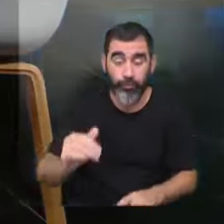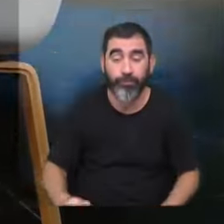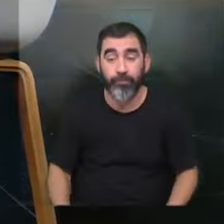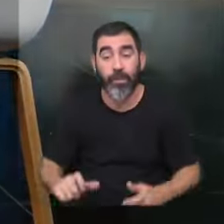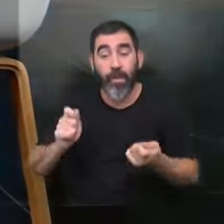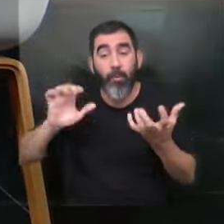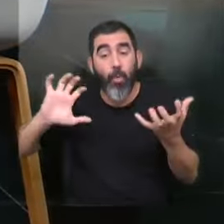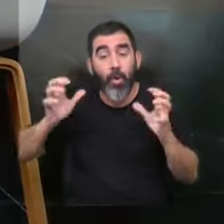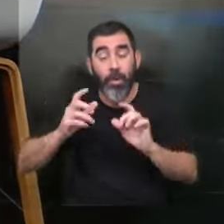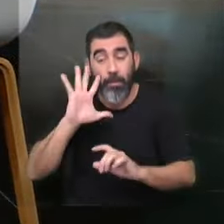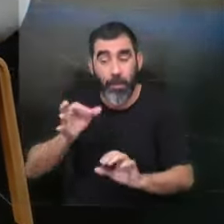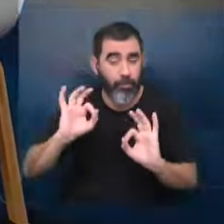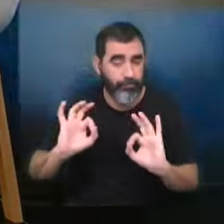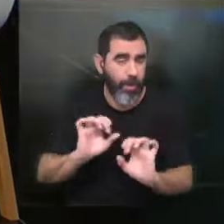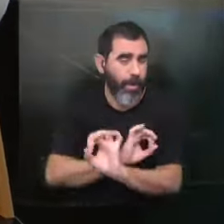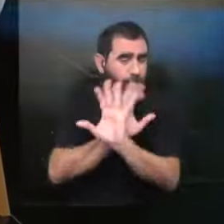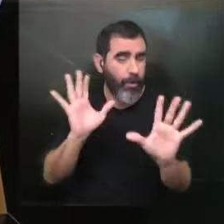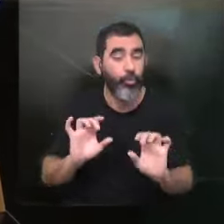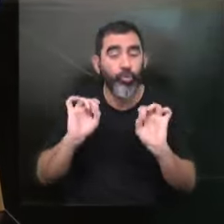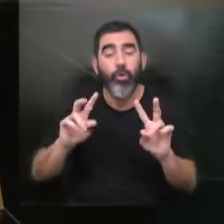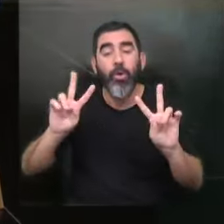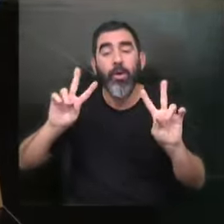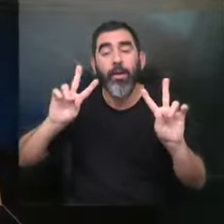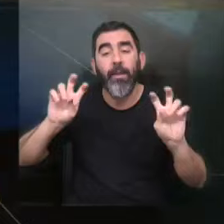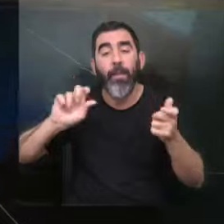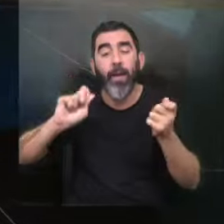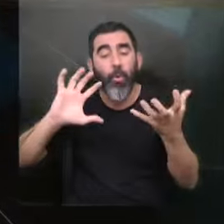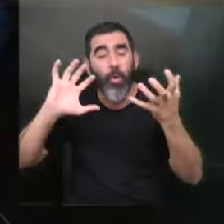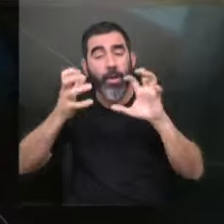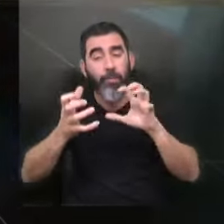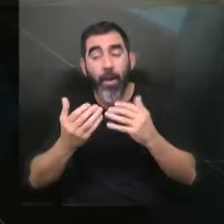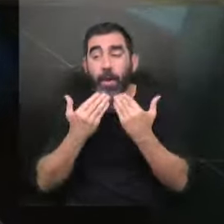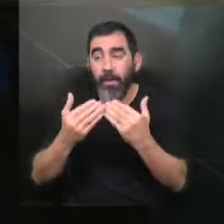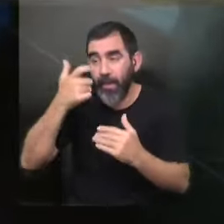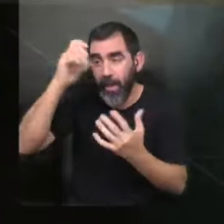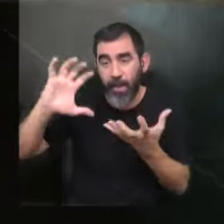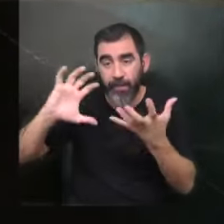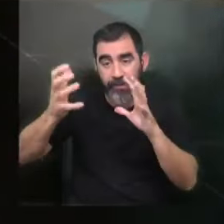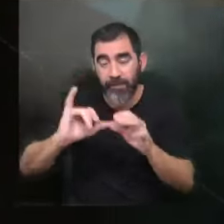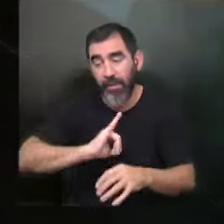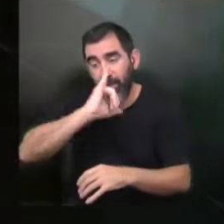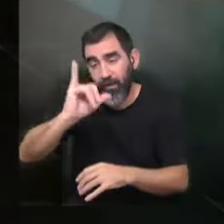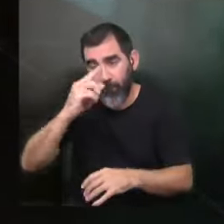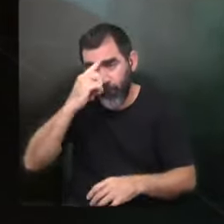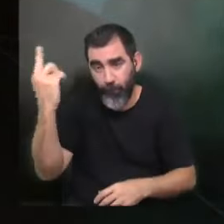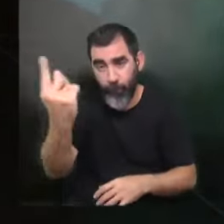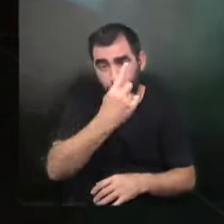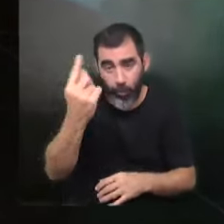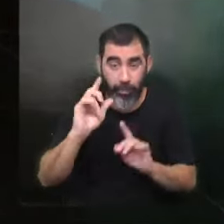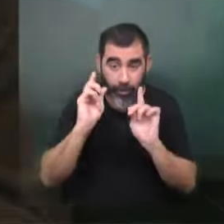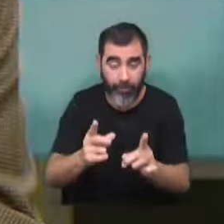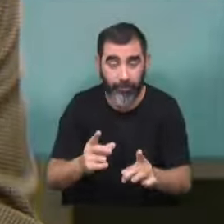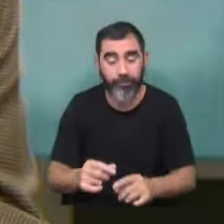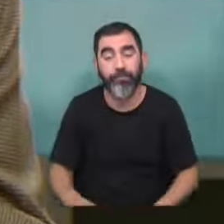cambio climático lo vemos bien, porque solamente hablamos de cambio climático gracias a la ciencia del clima, gracias a los informes internacionales, ¿no? Y